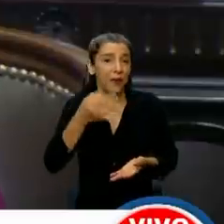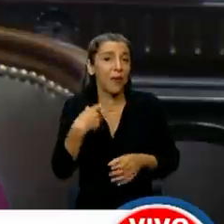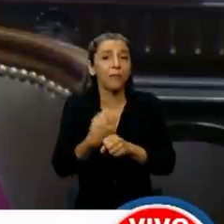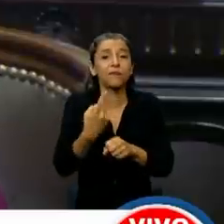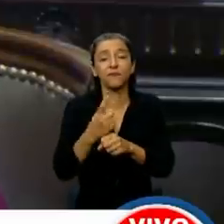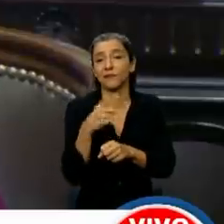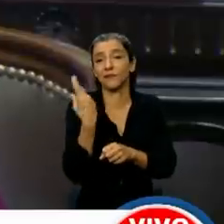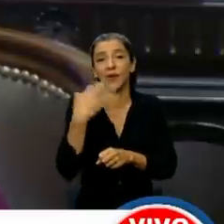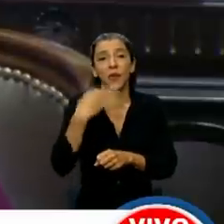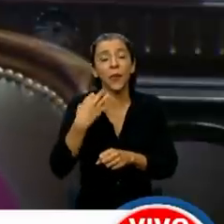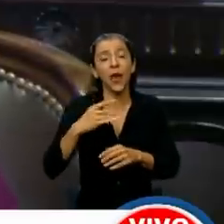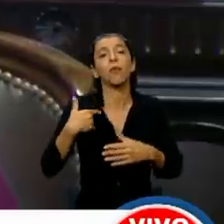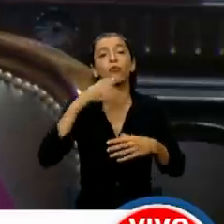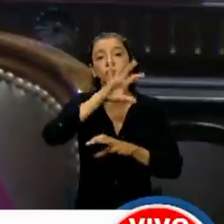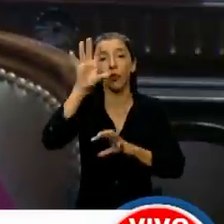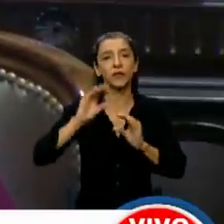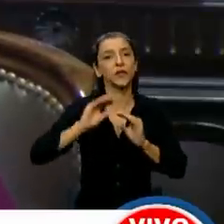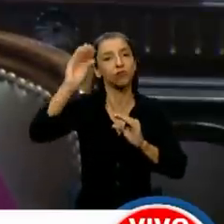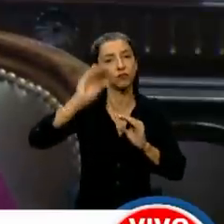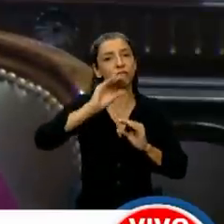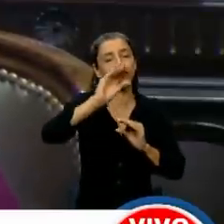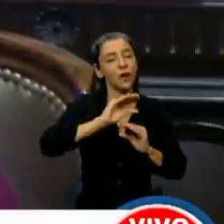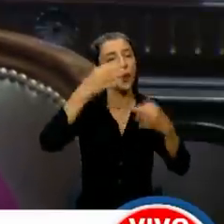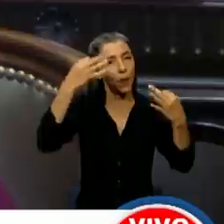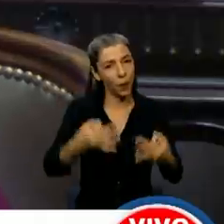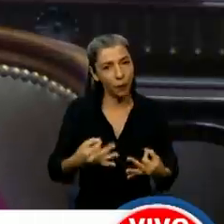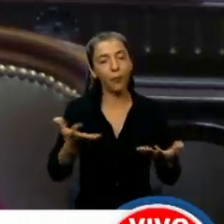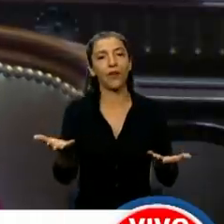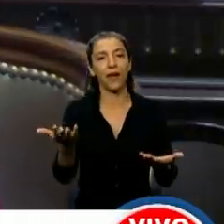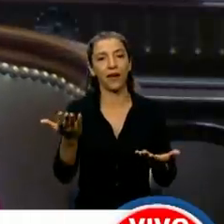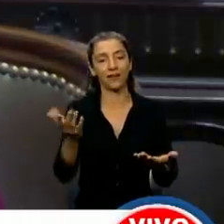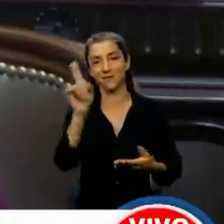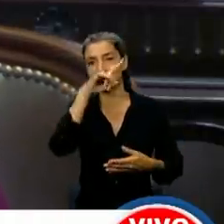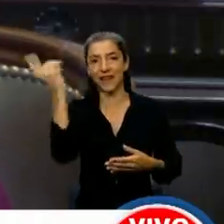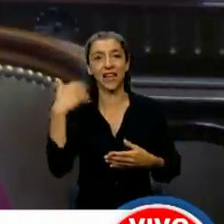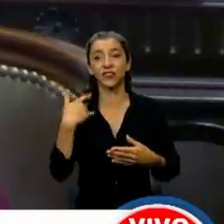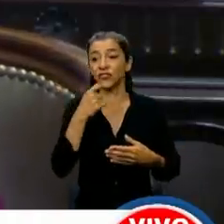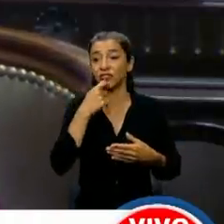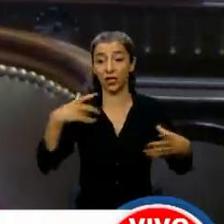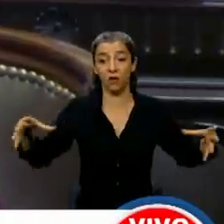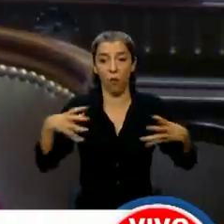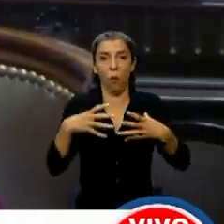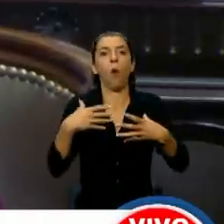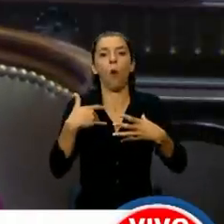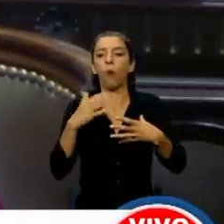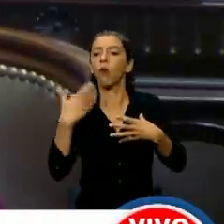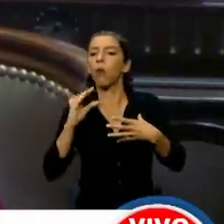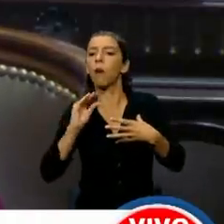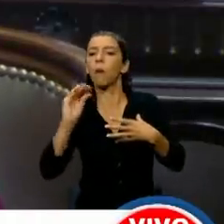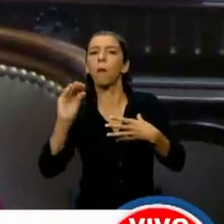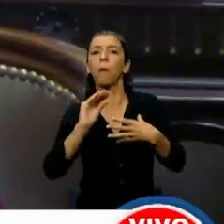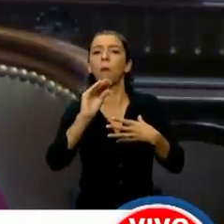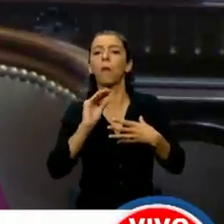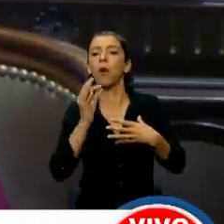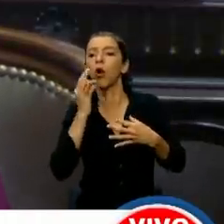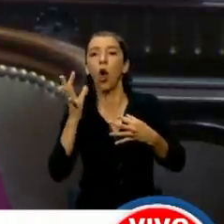si no se distribuyen correctamente si la nación los concentra y más aún si los maneja de manera